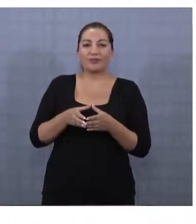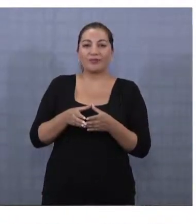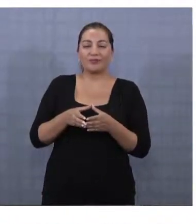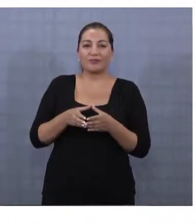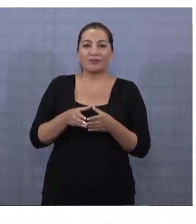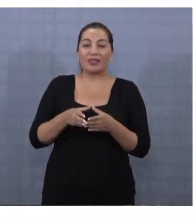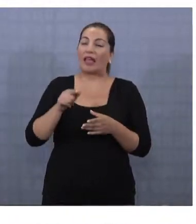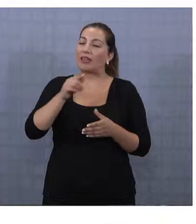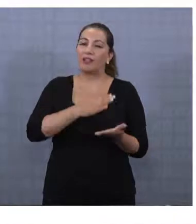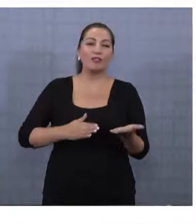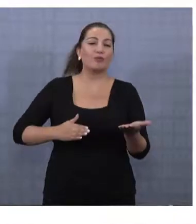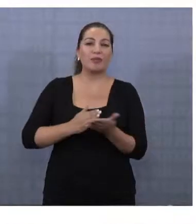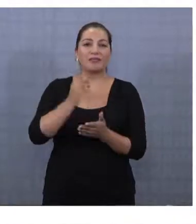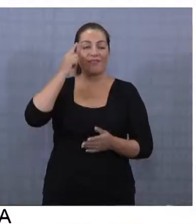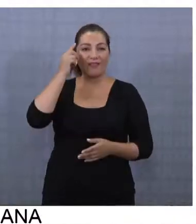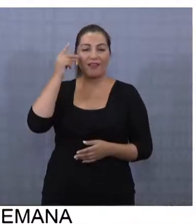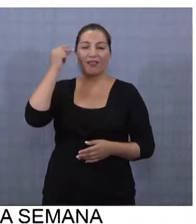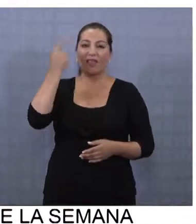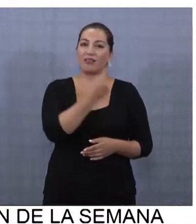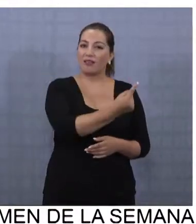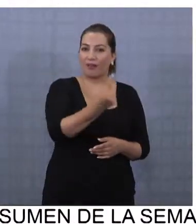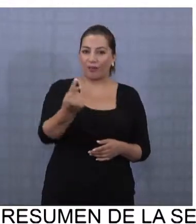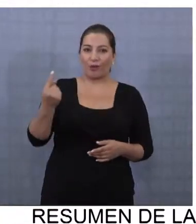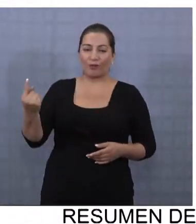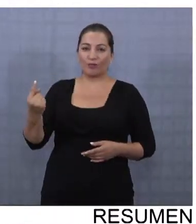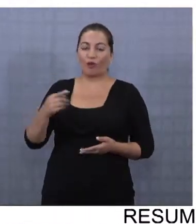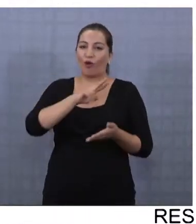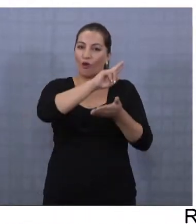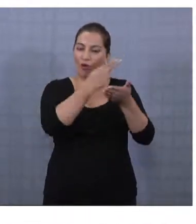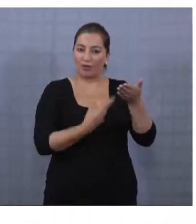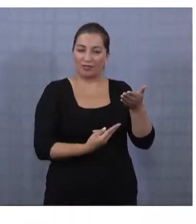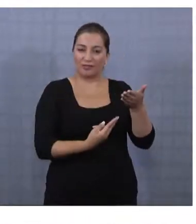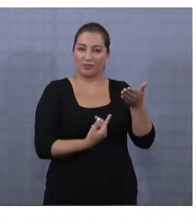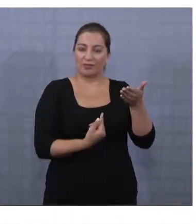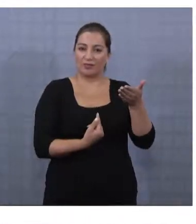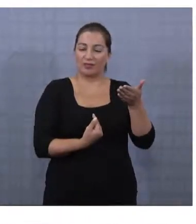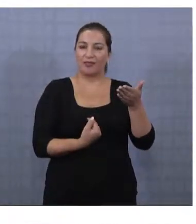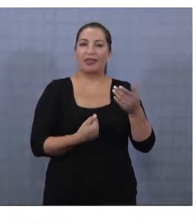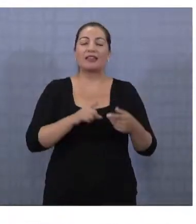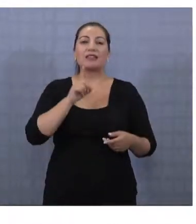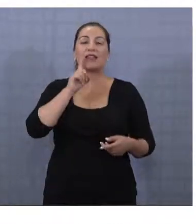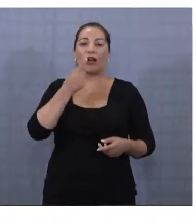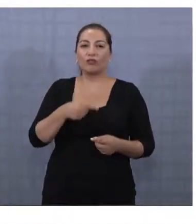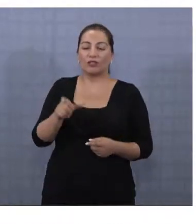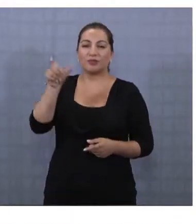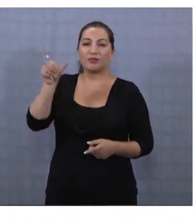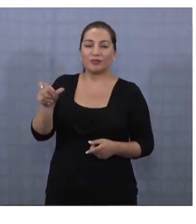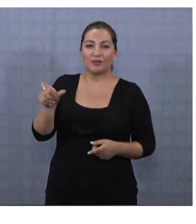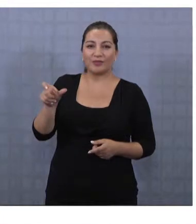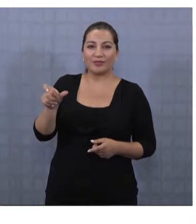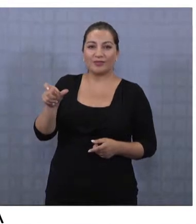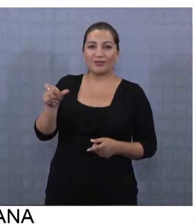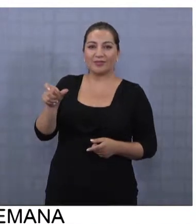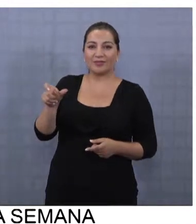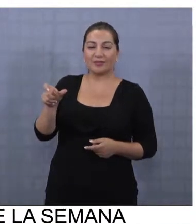y de ahí parte la idea de que cada artista tenga un aval para que sea